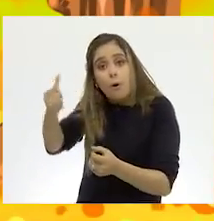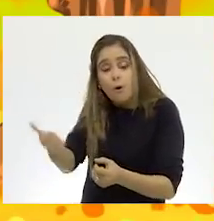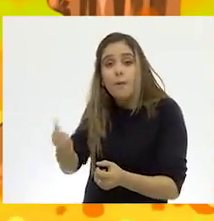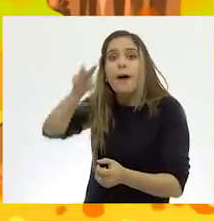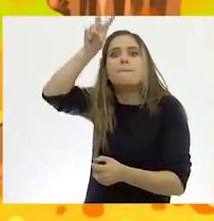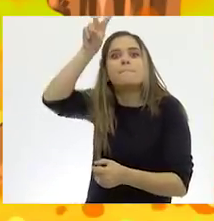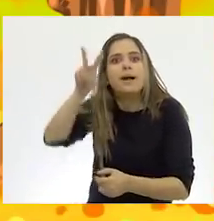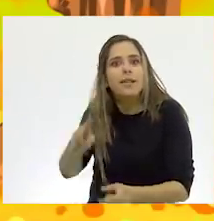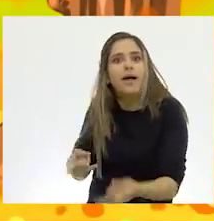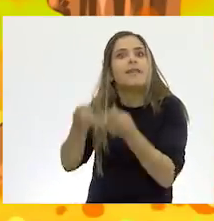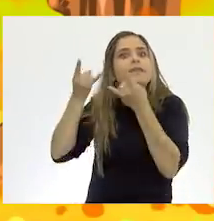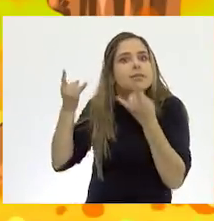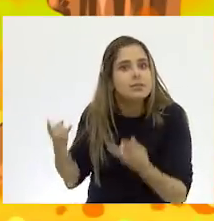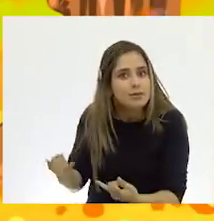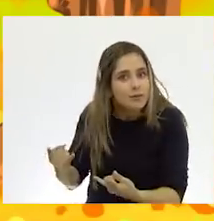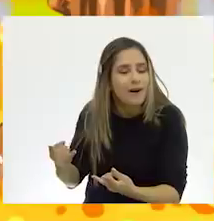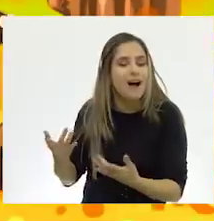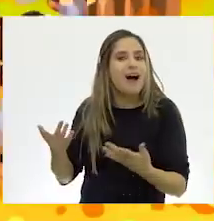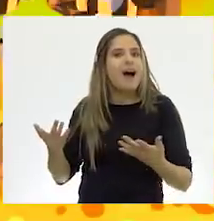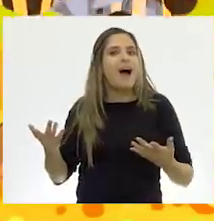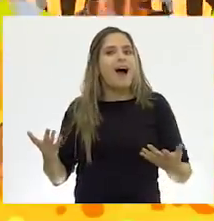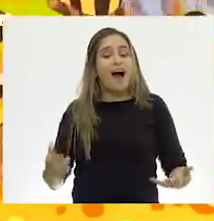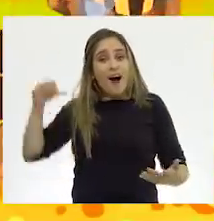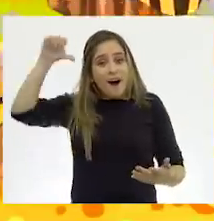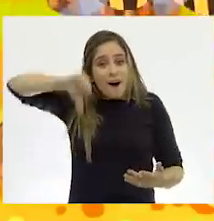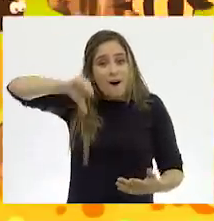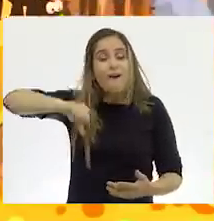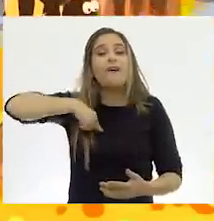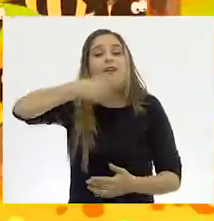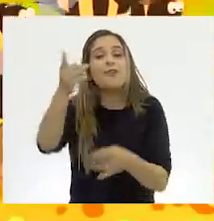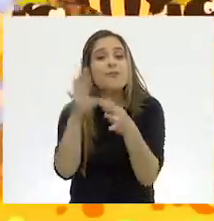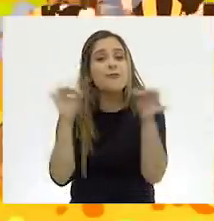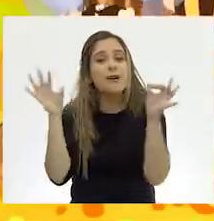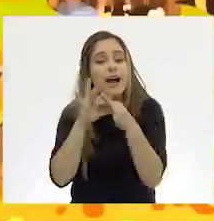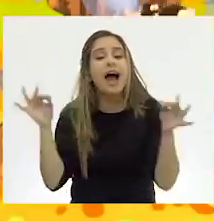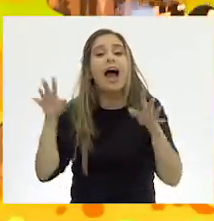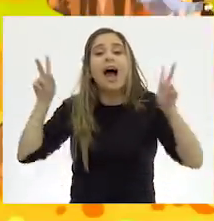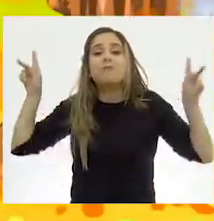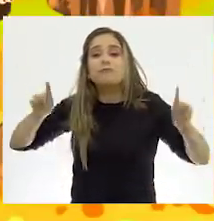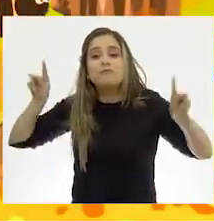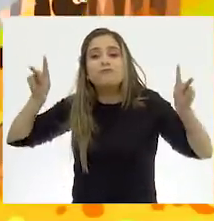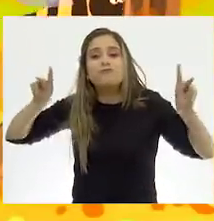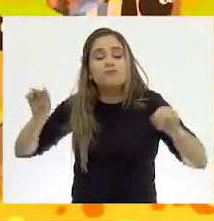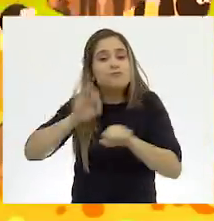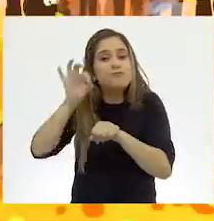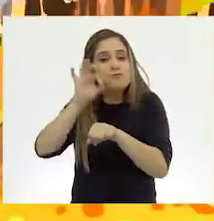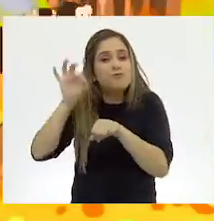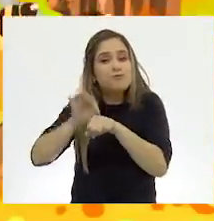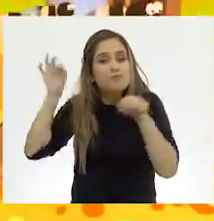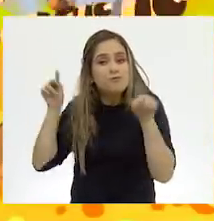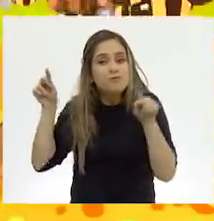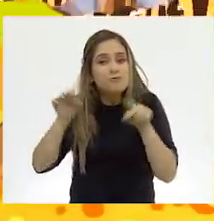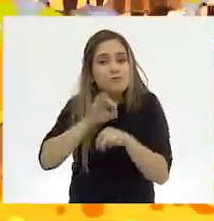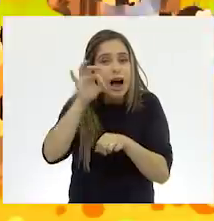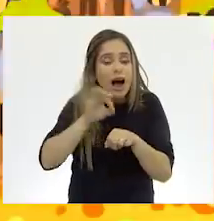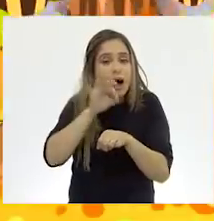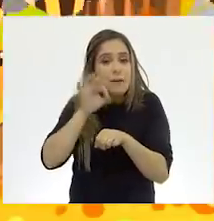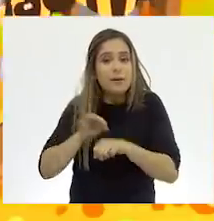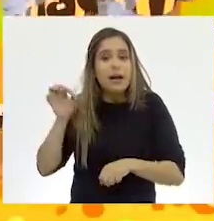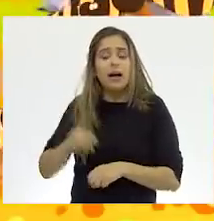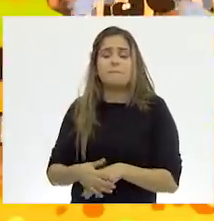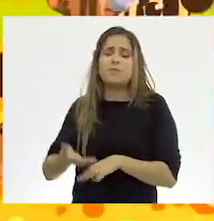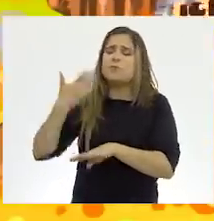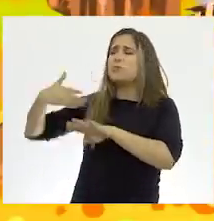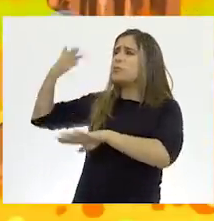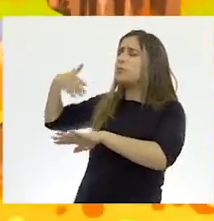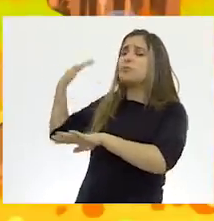verdad. Y ahora vamos a hablar de las abejas. 100 millones de